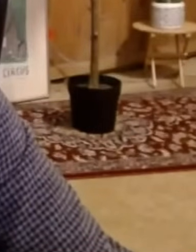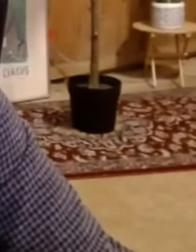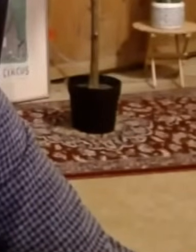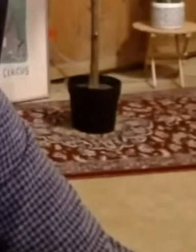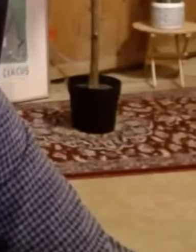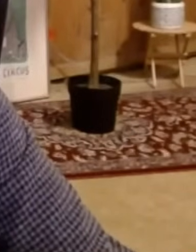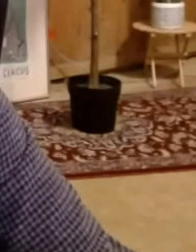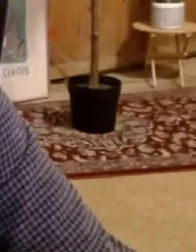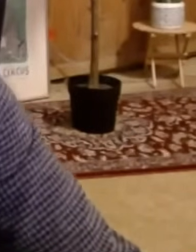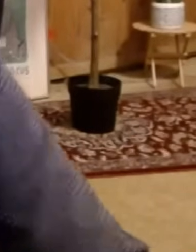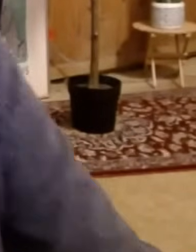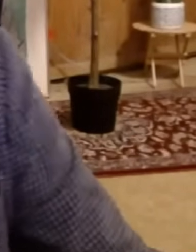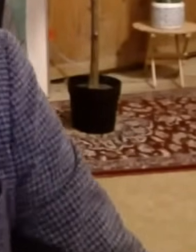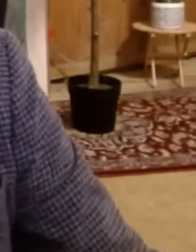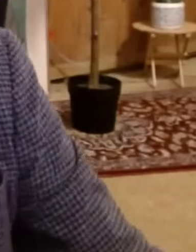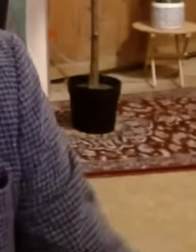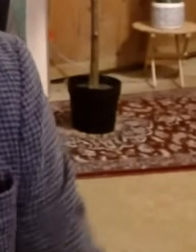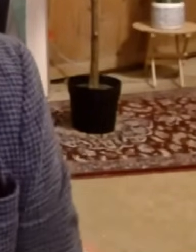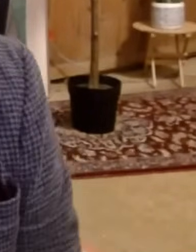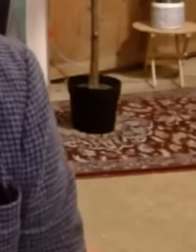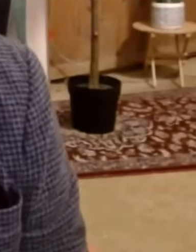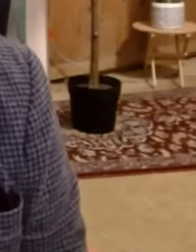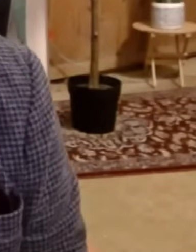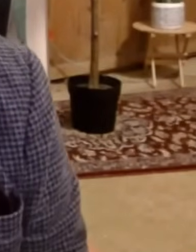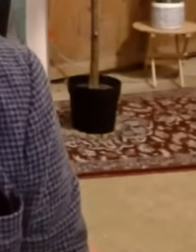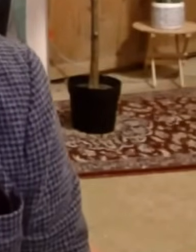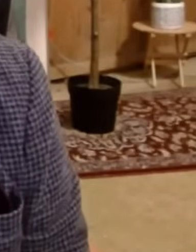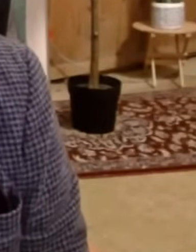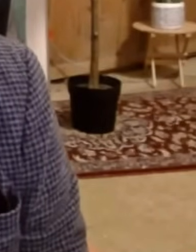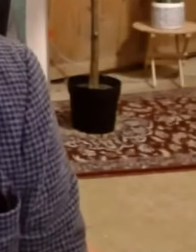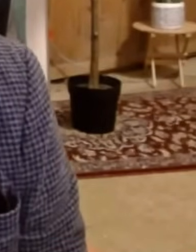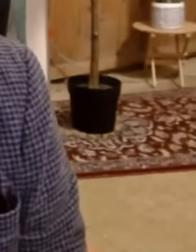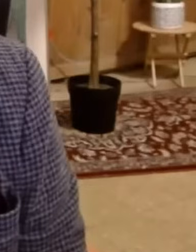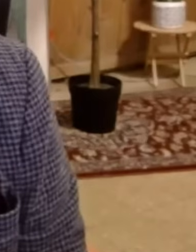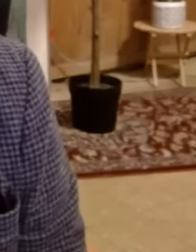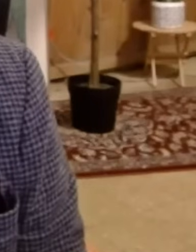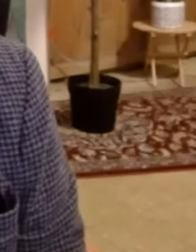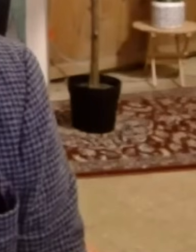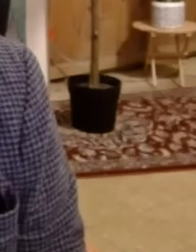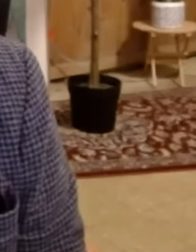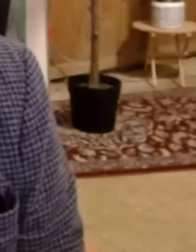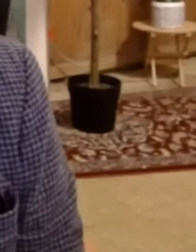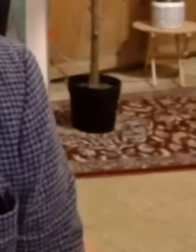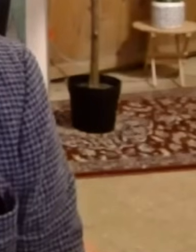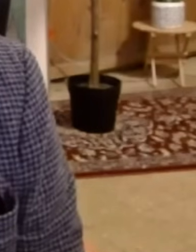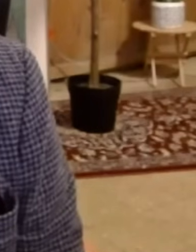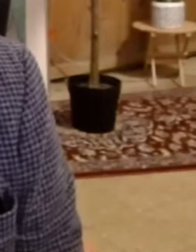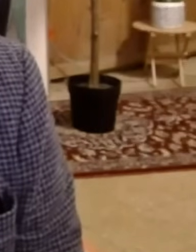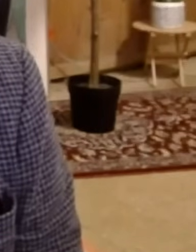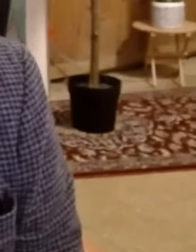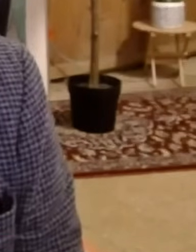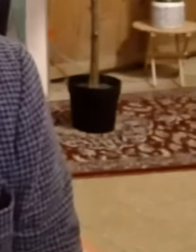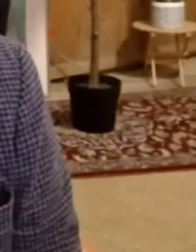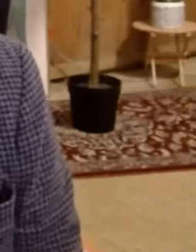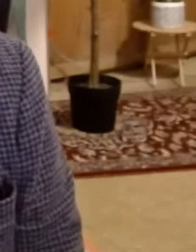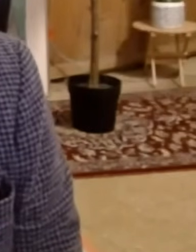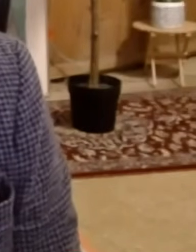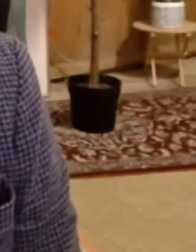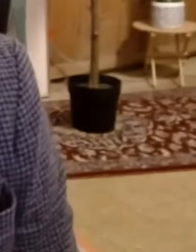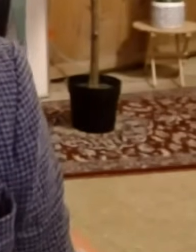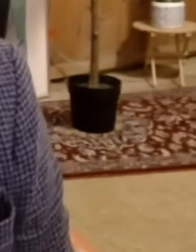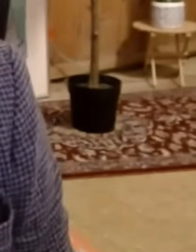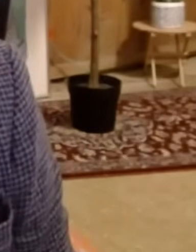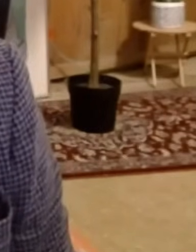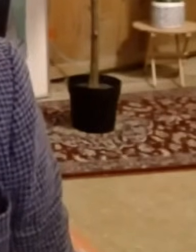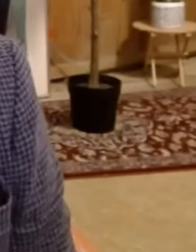planteando. Pero mire, ahí van los datos rápidamente. Se plantea que no fue una filtración,